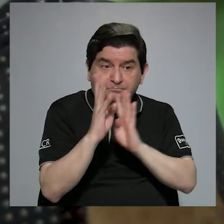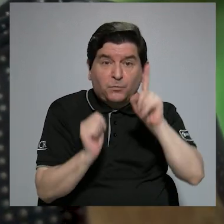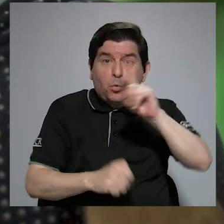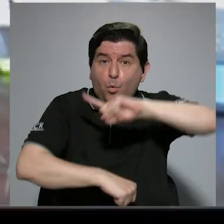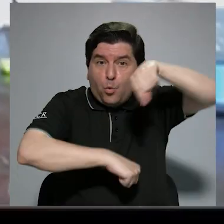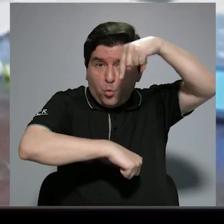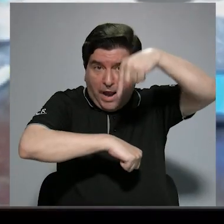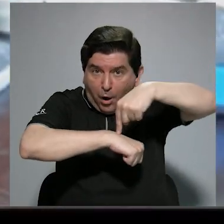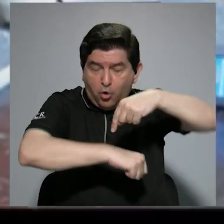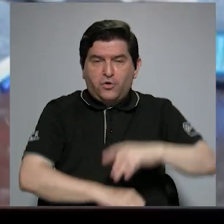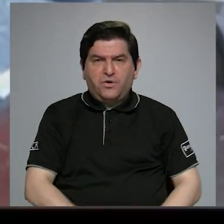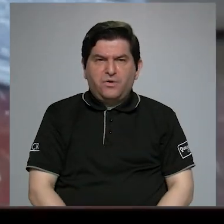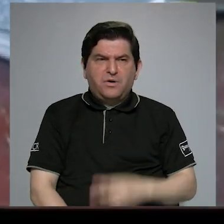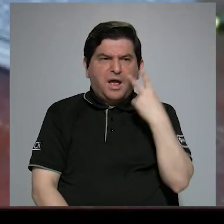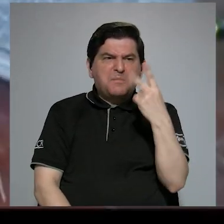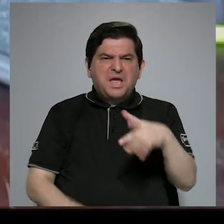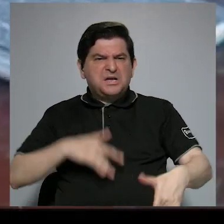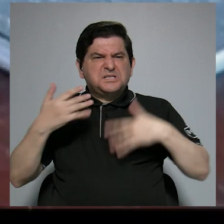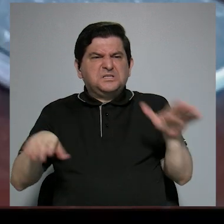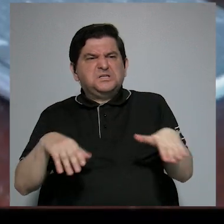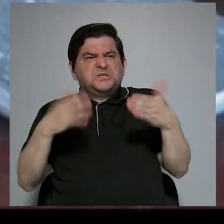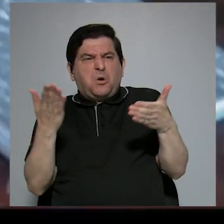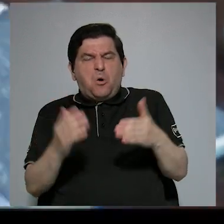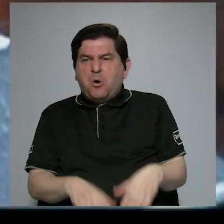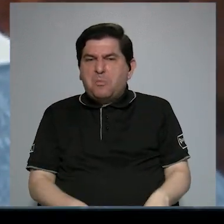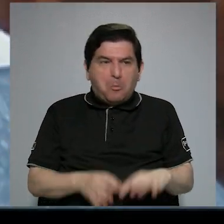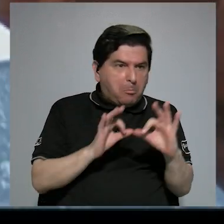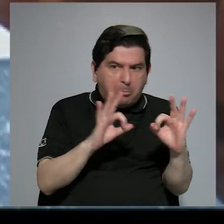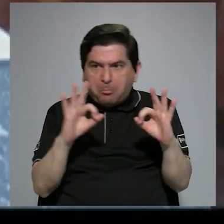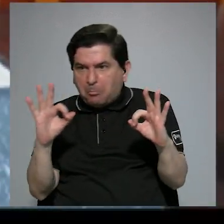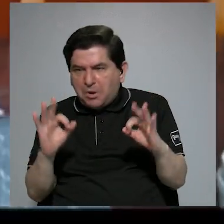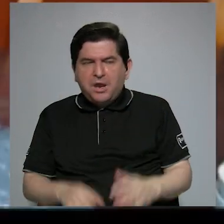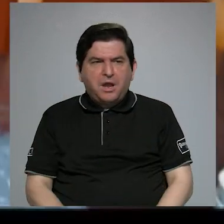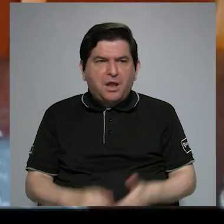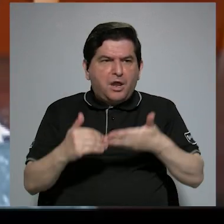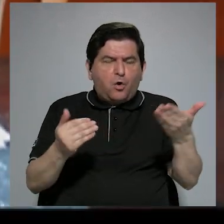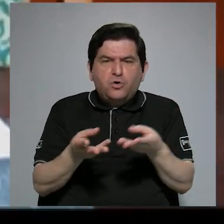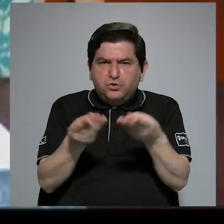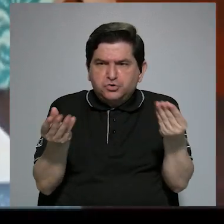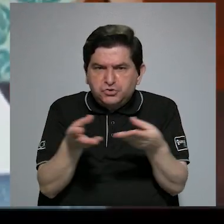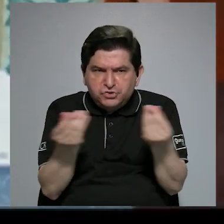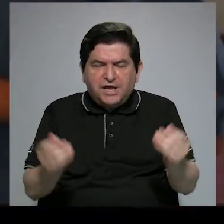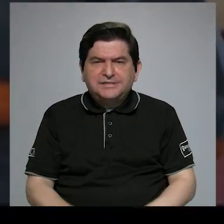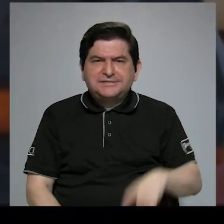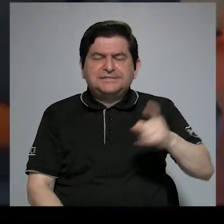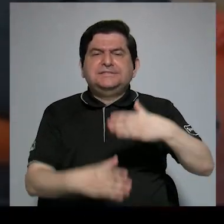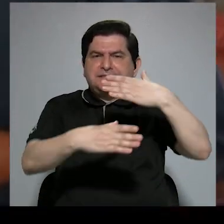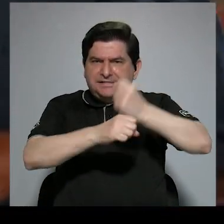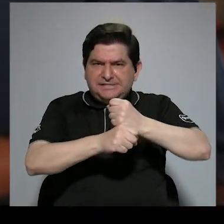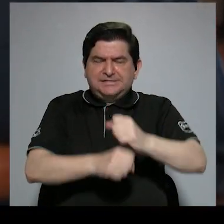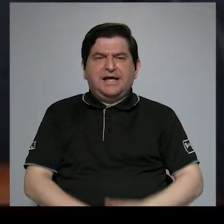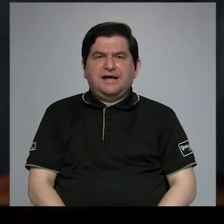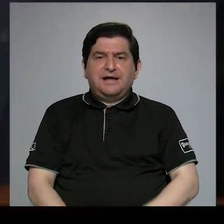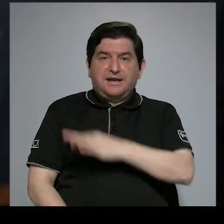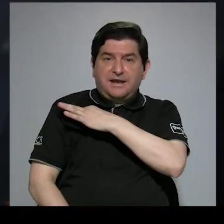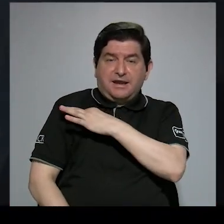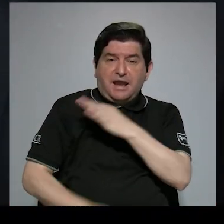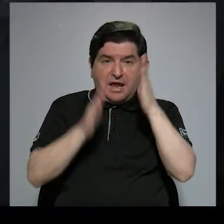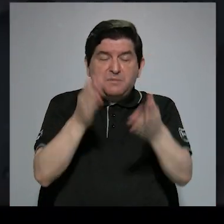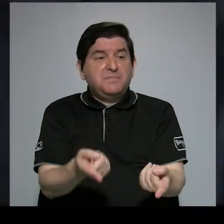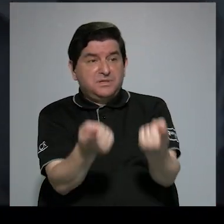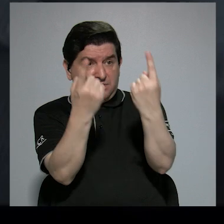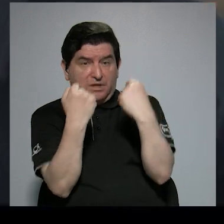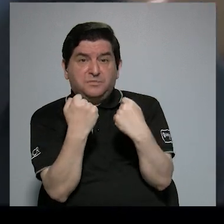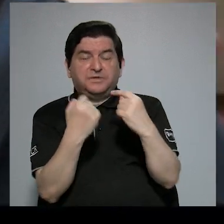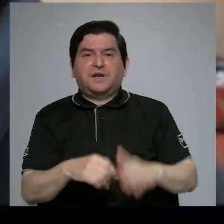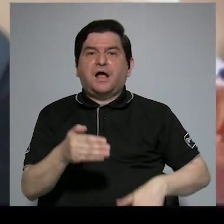hablamos una hora como para ver cómo se sienten, cómo están, ver cosas de producción, de cosas que tenemos que hacer, de invitados o invitadas